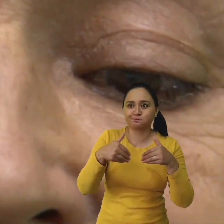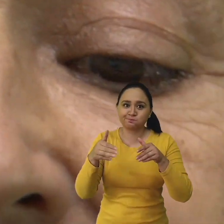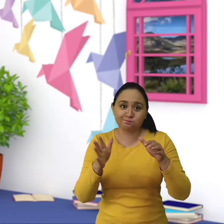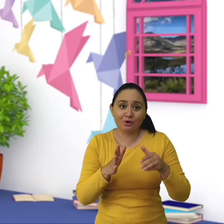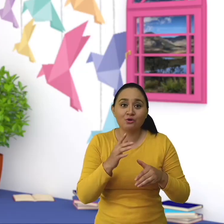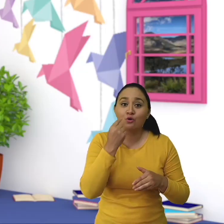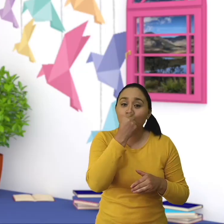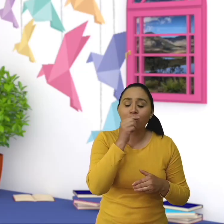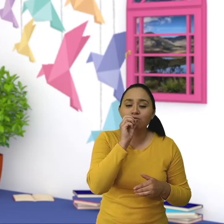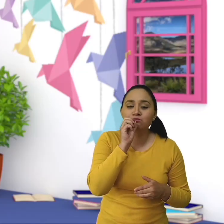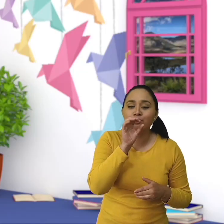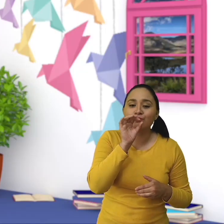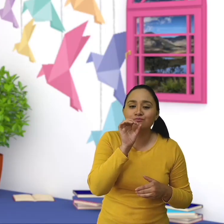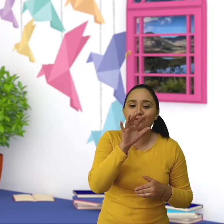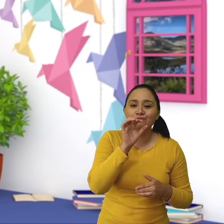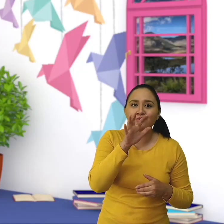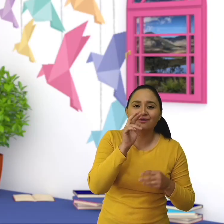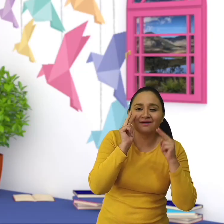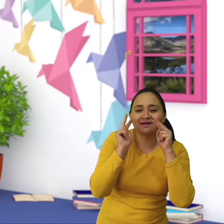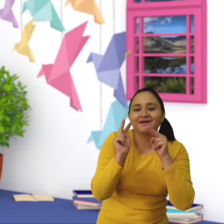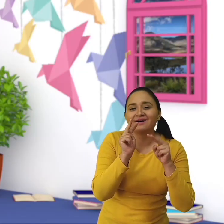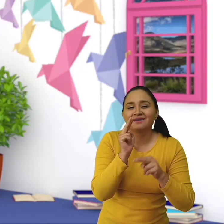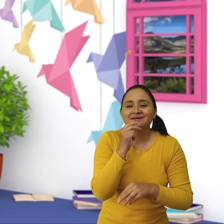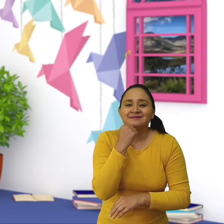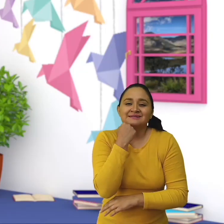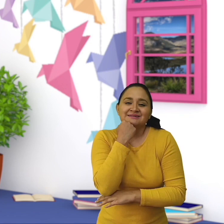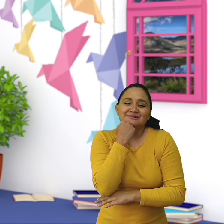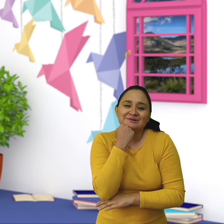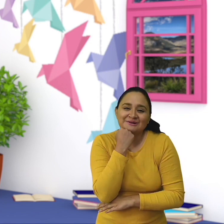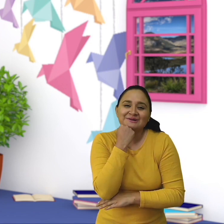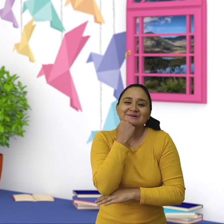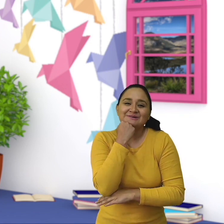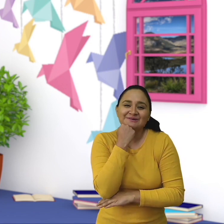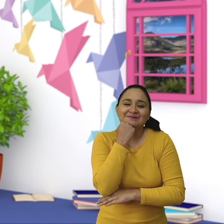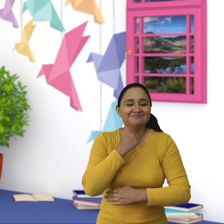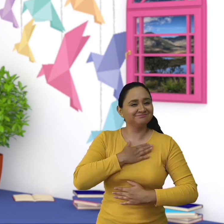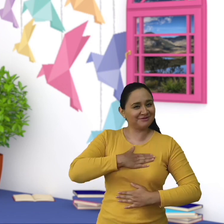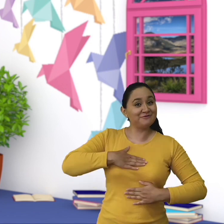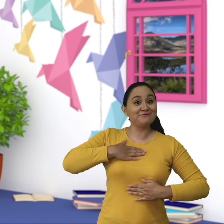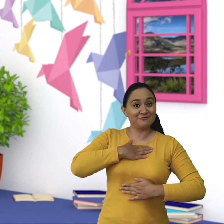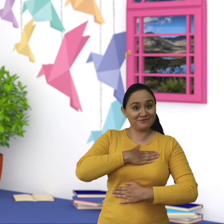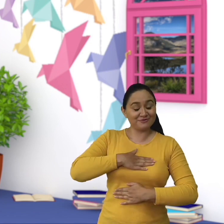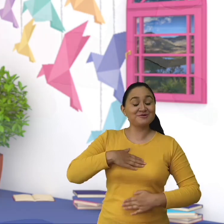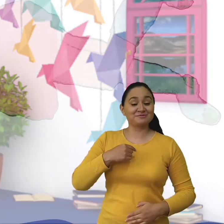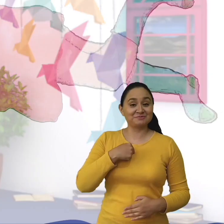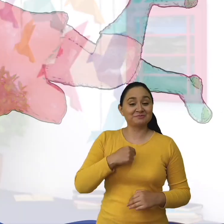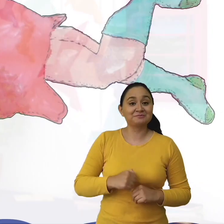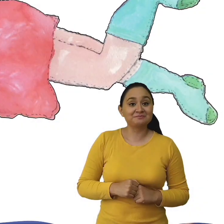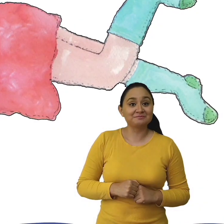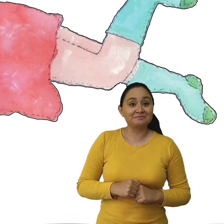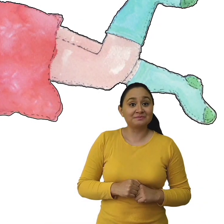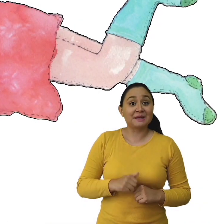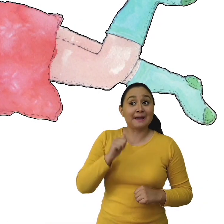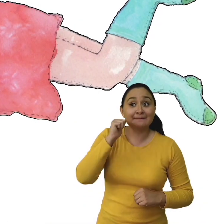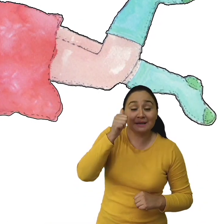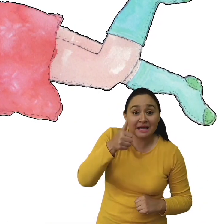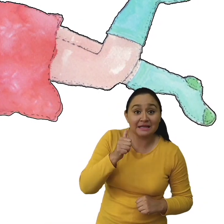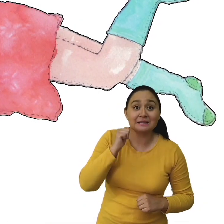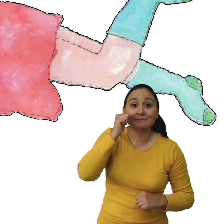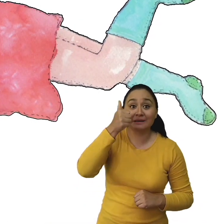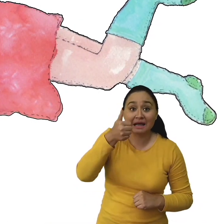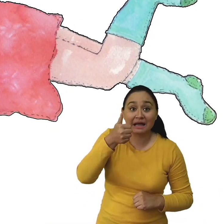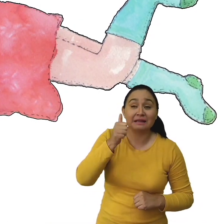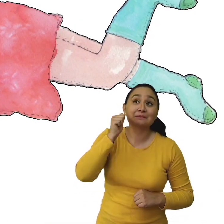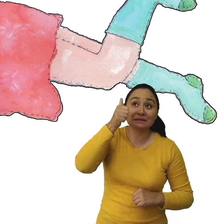de aire fue uno de mis más placenteros entretenimientos. Cada mañana, cuando todavía el sol